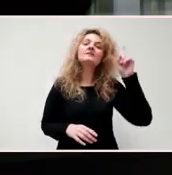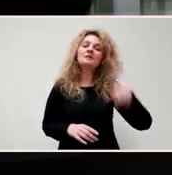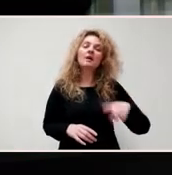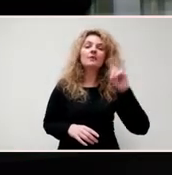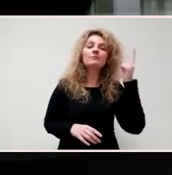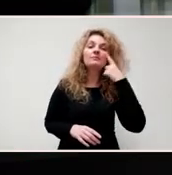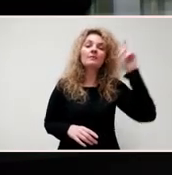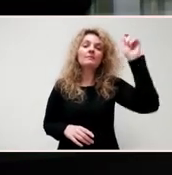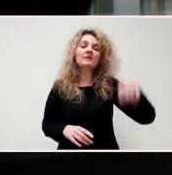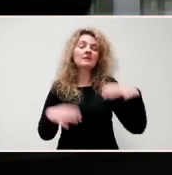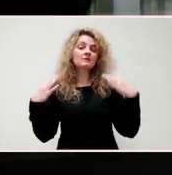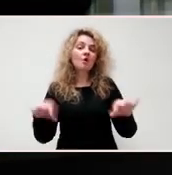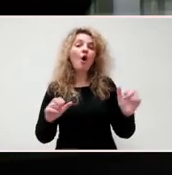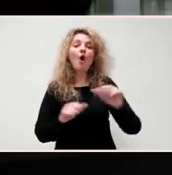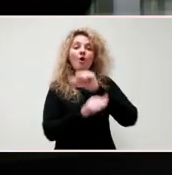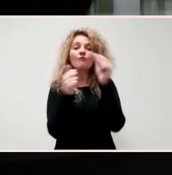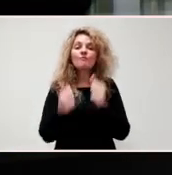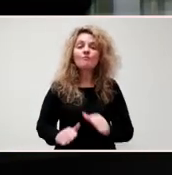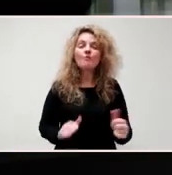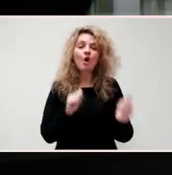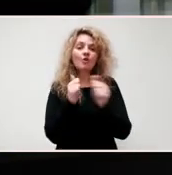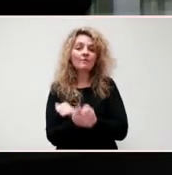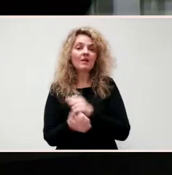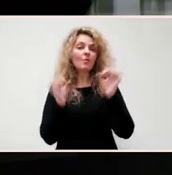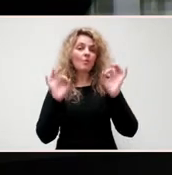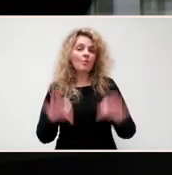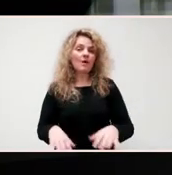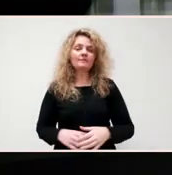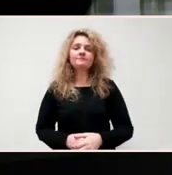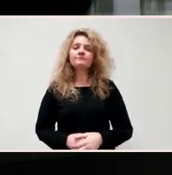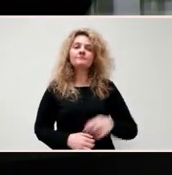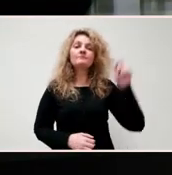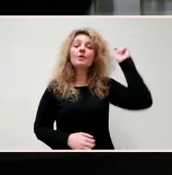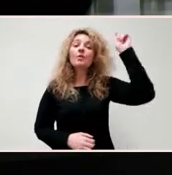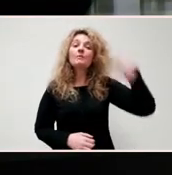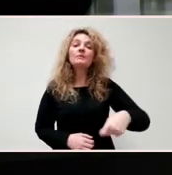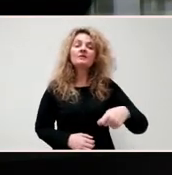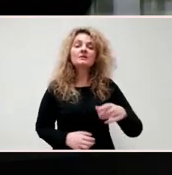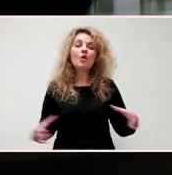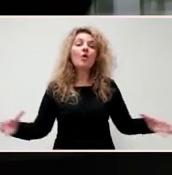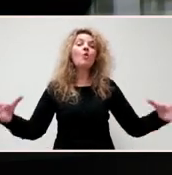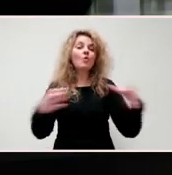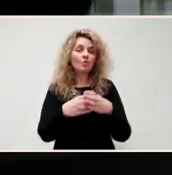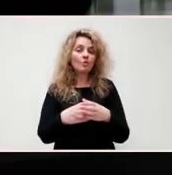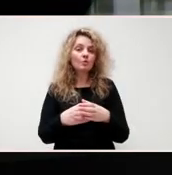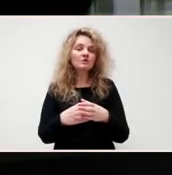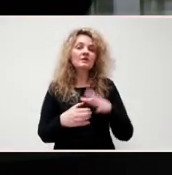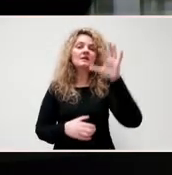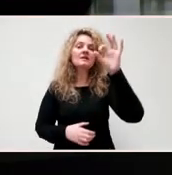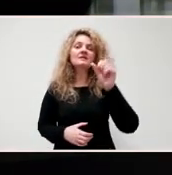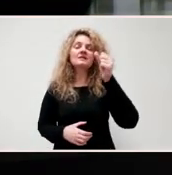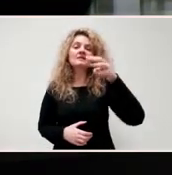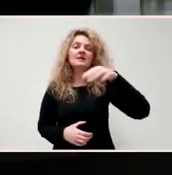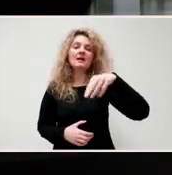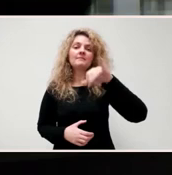dos moldes para facer este tipo de pezas. O machado, o conxunto de